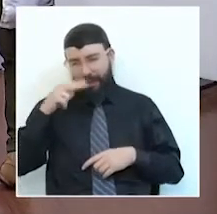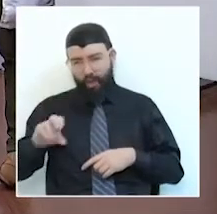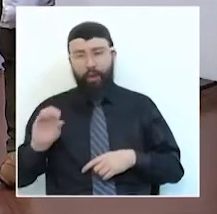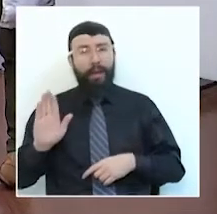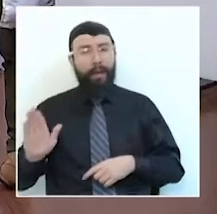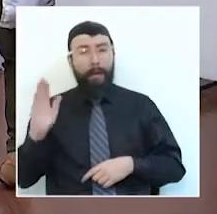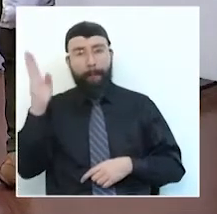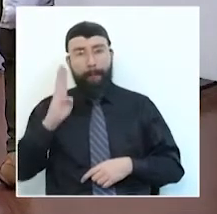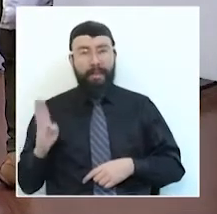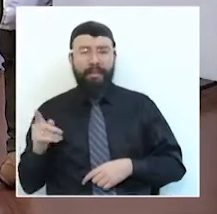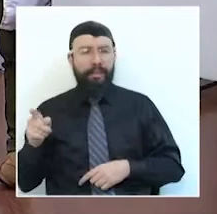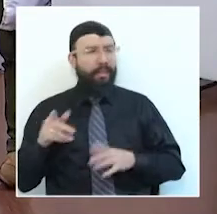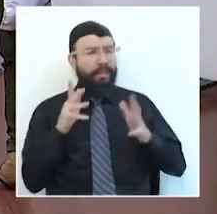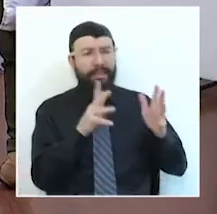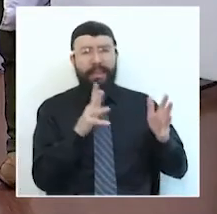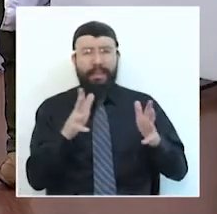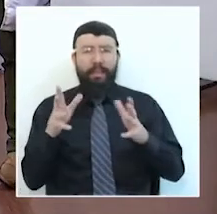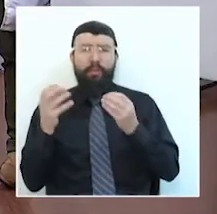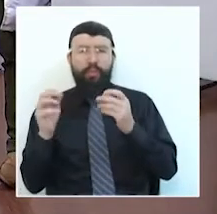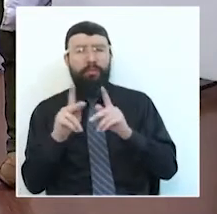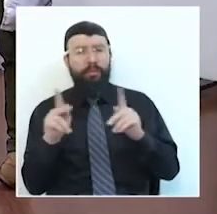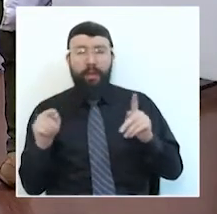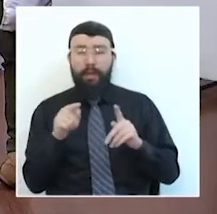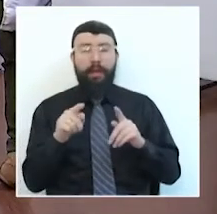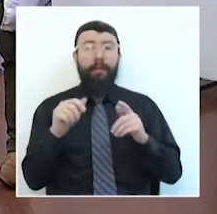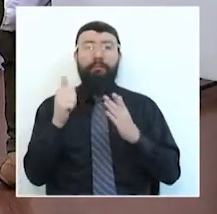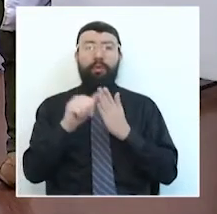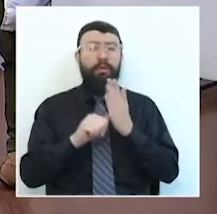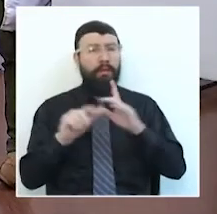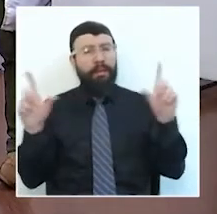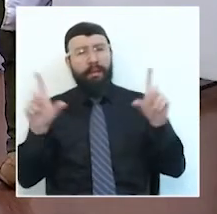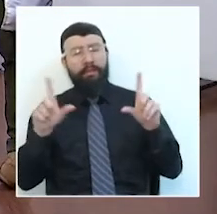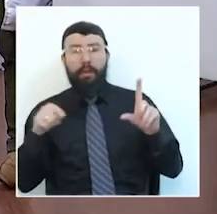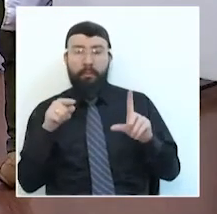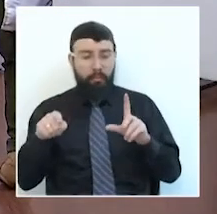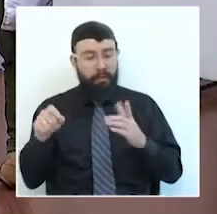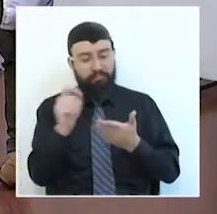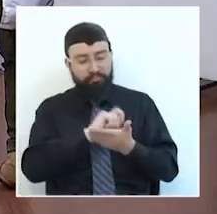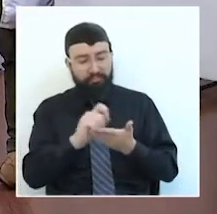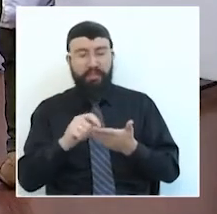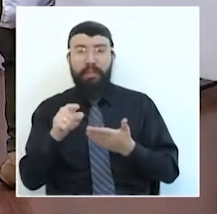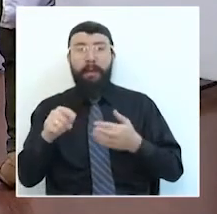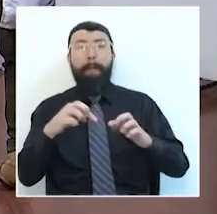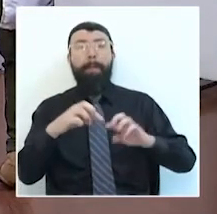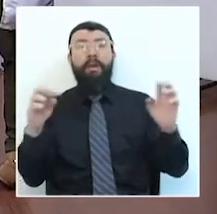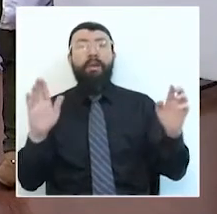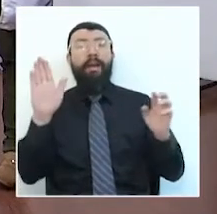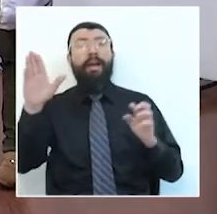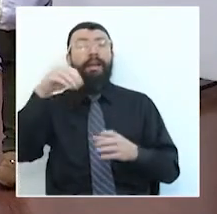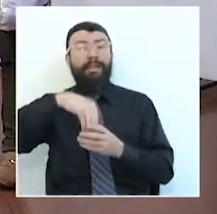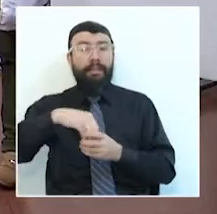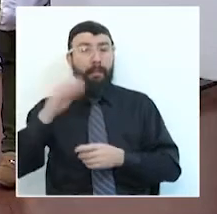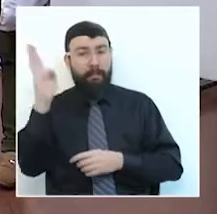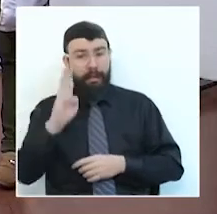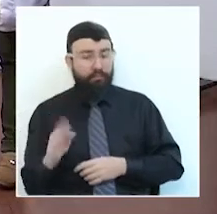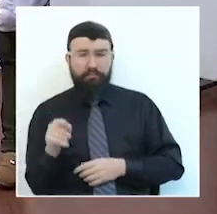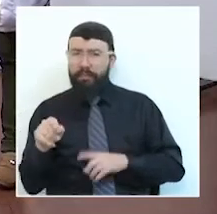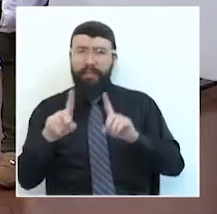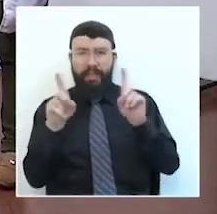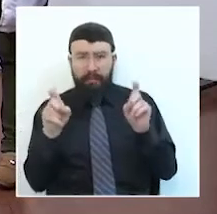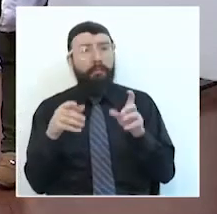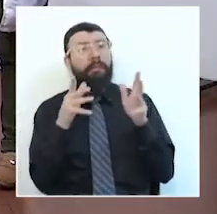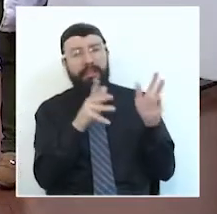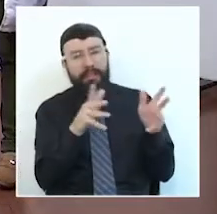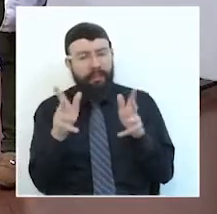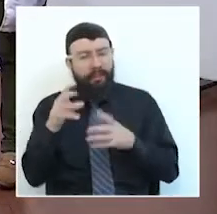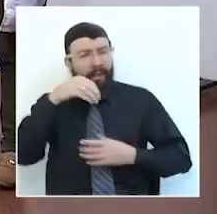enseñándole a tantas personas haciendo programas de televisión escribiendo para los periódicos en brásil enseñando el tema de eso de la